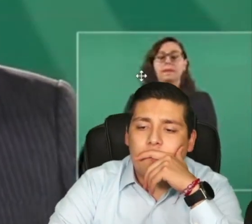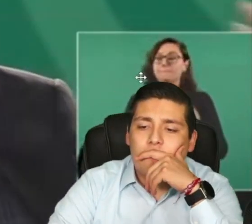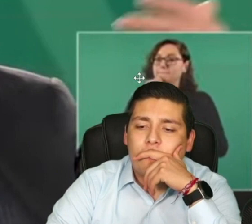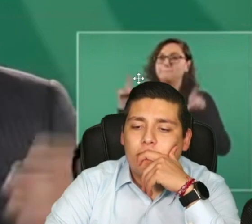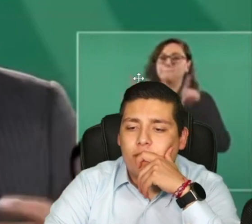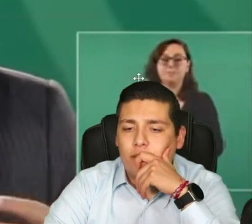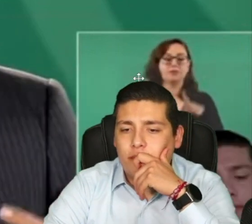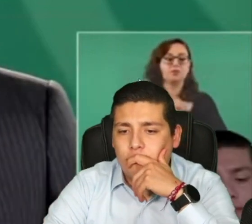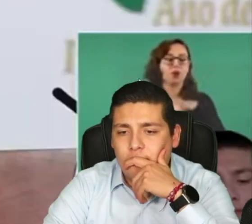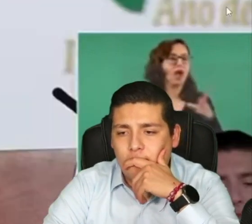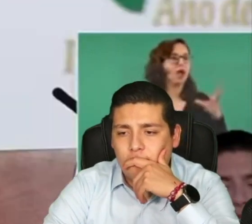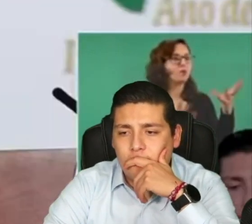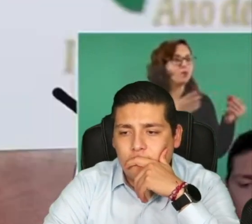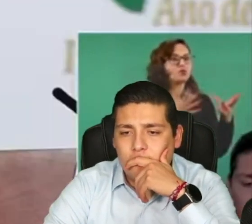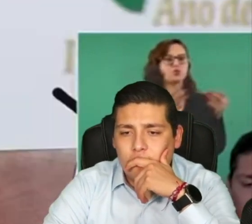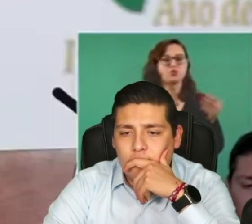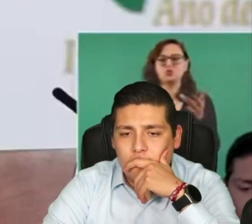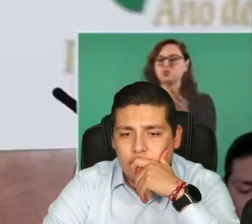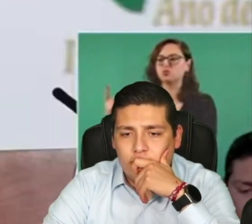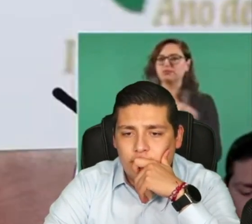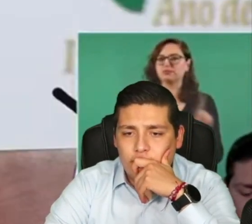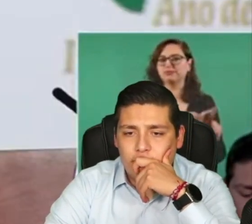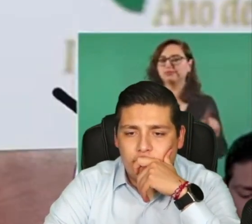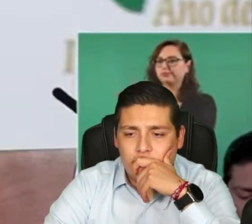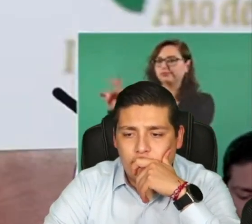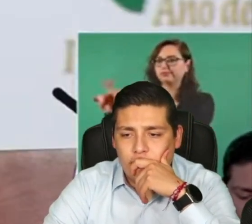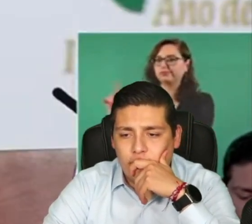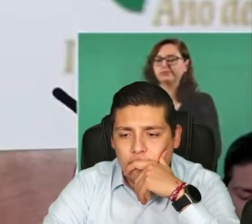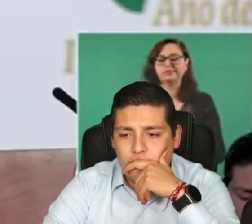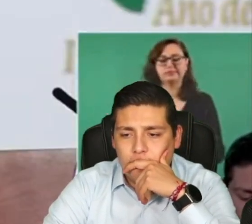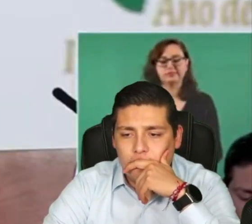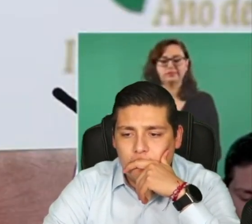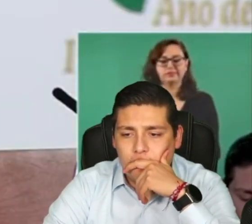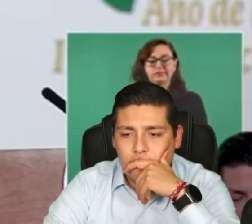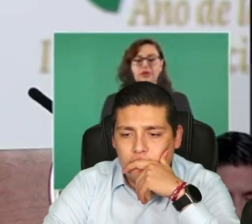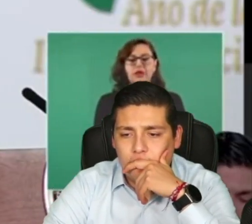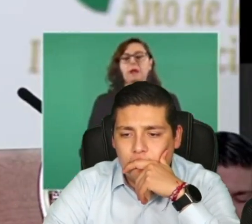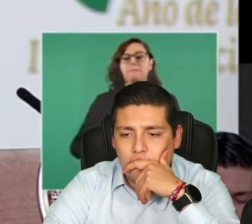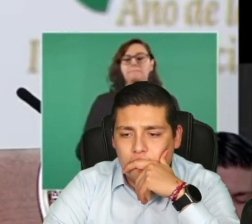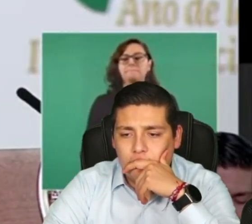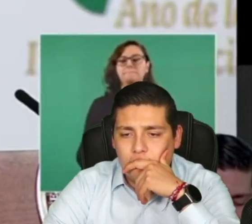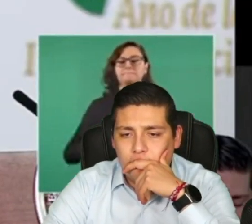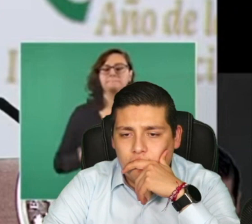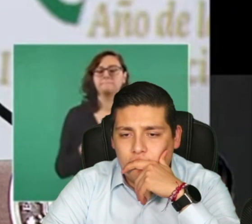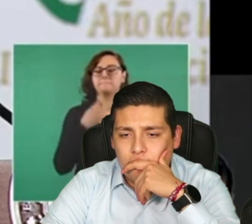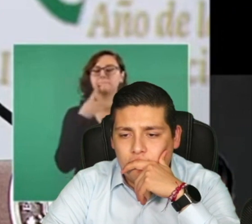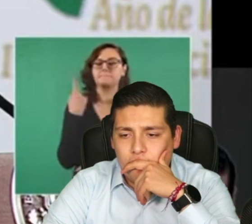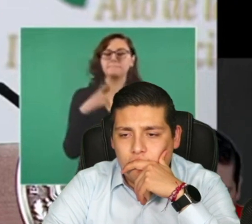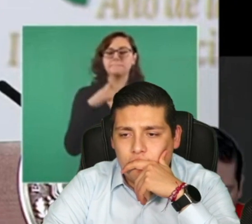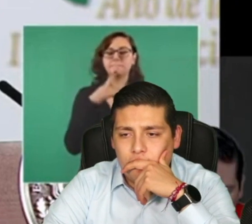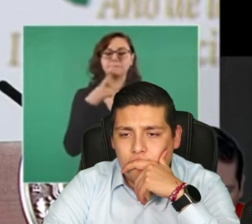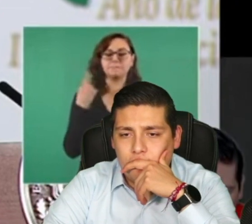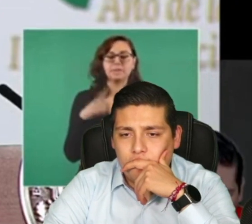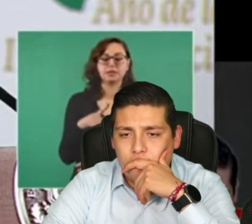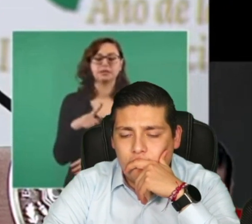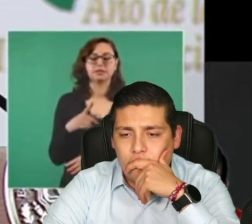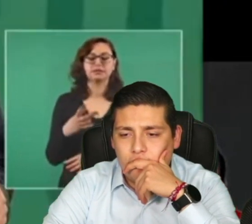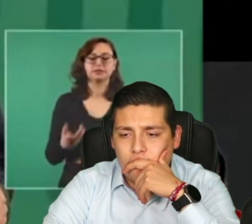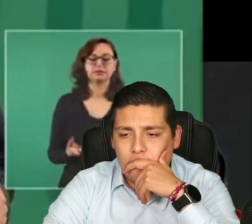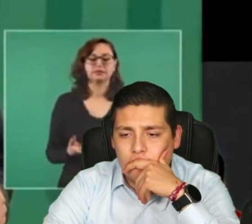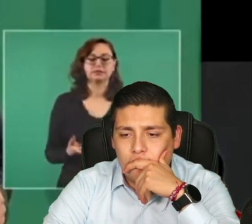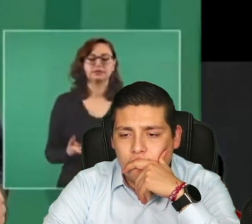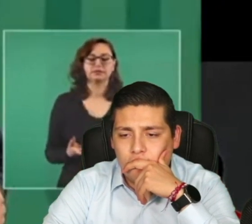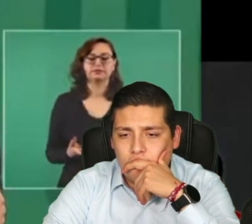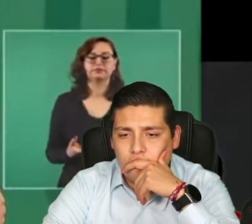todo lo que podamos. Porque es muy fácil meter denuncias en estos